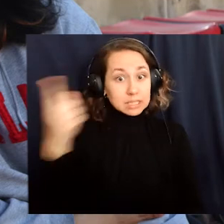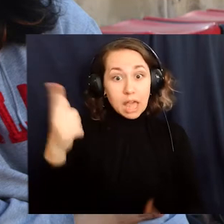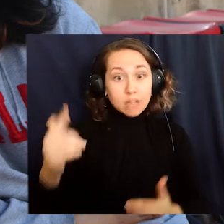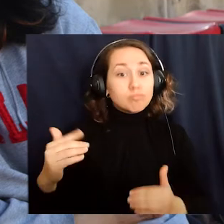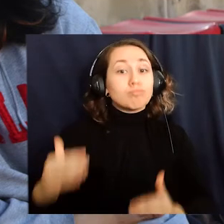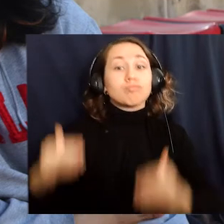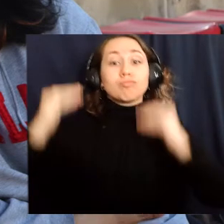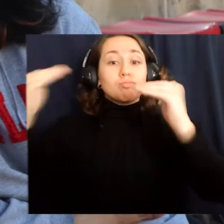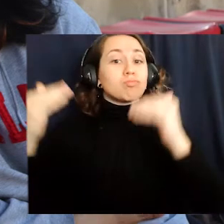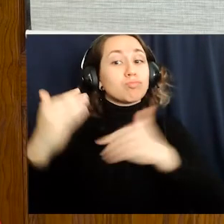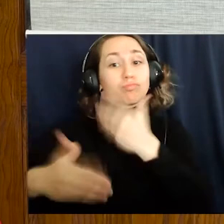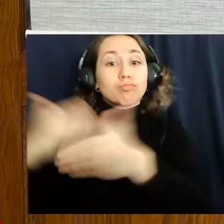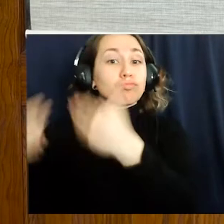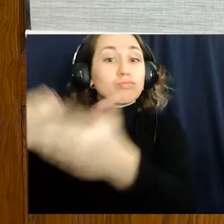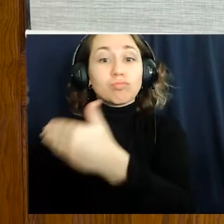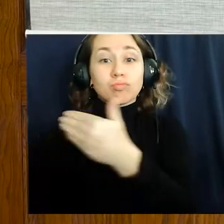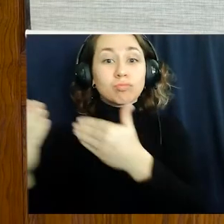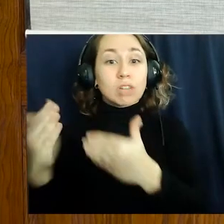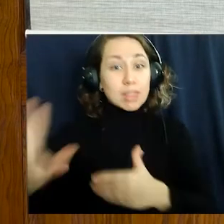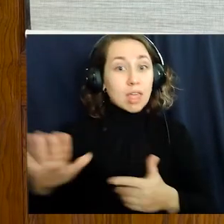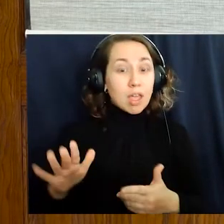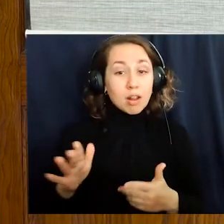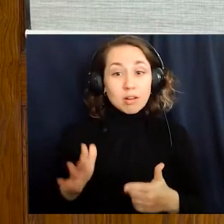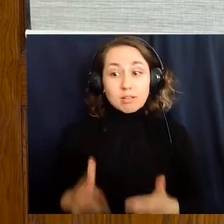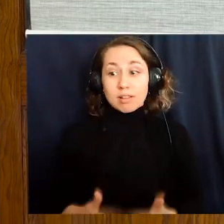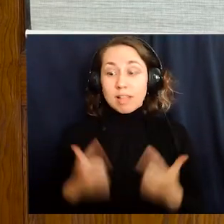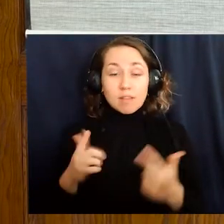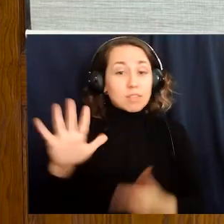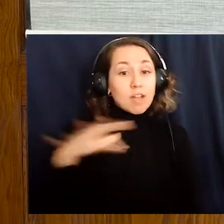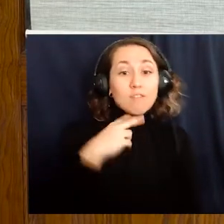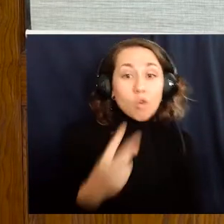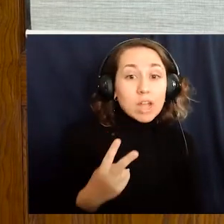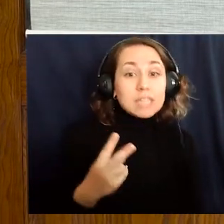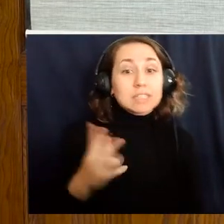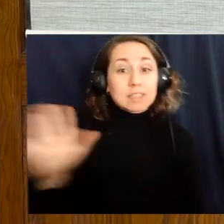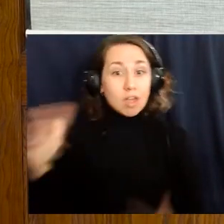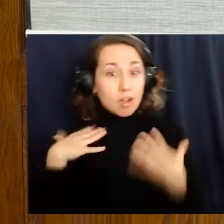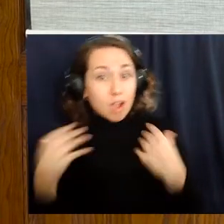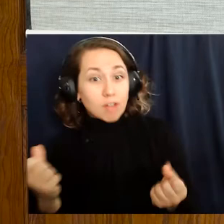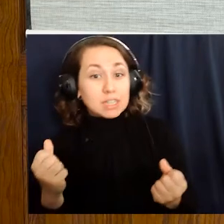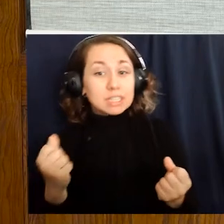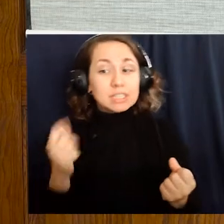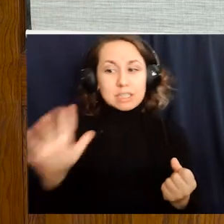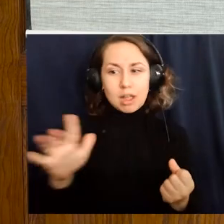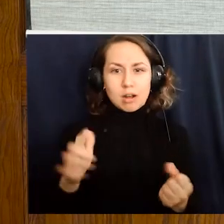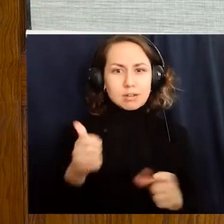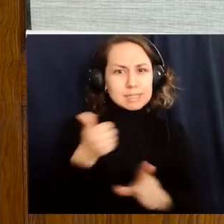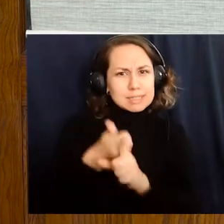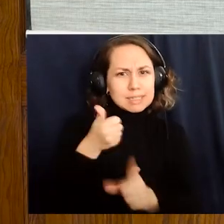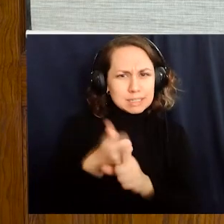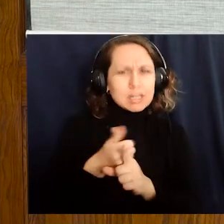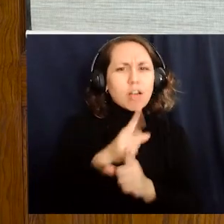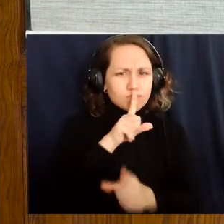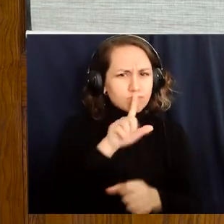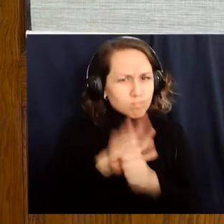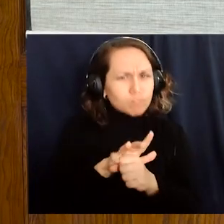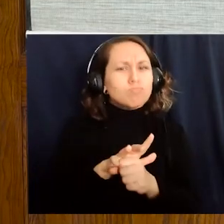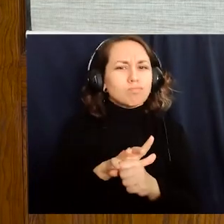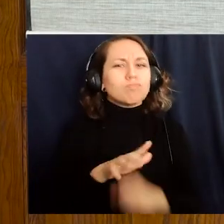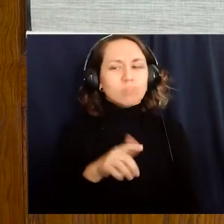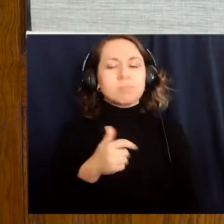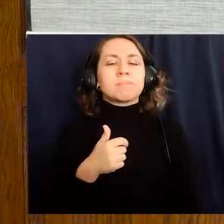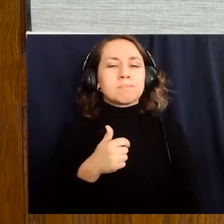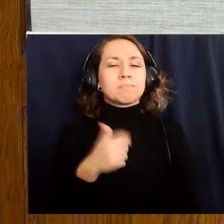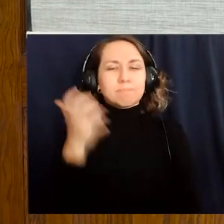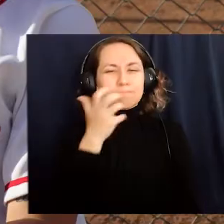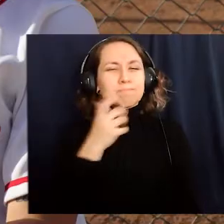de Santa Ana y más allá. Así que acompáñenme hoy para celebrar a los mejores de la preparatoria Santa Ana, que son